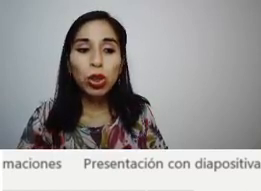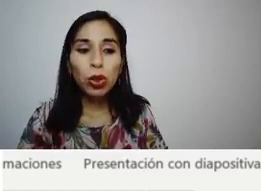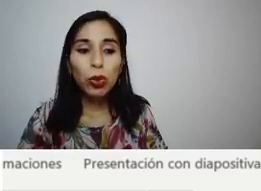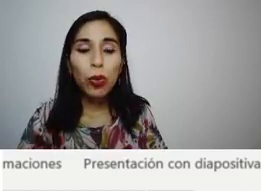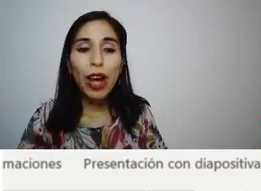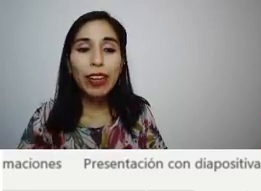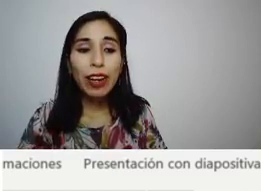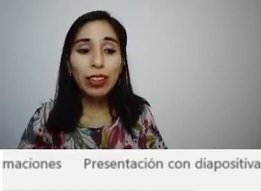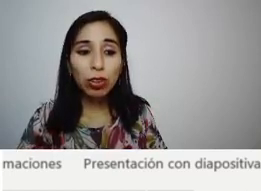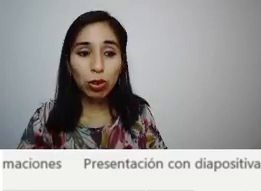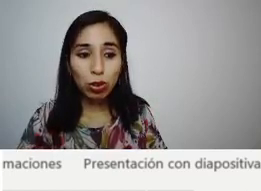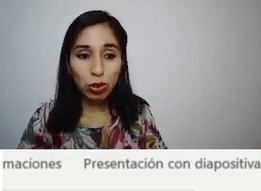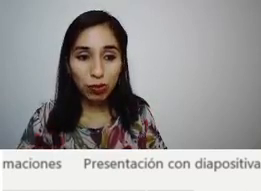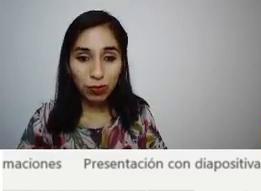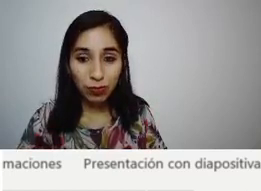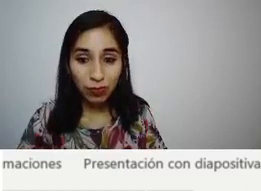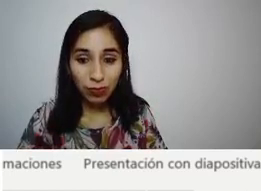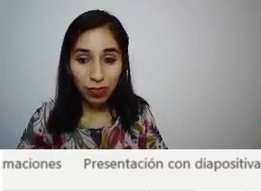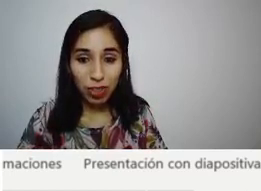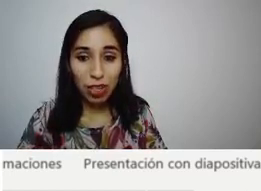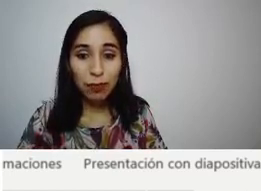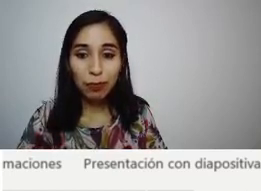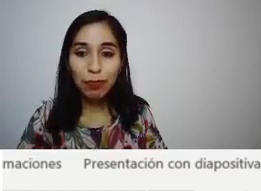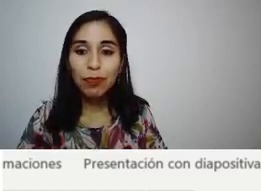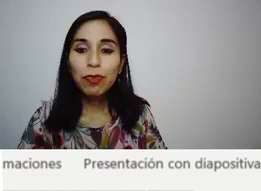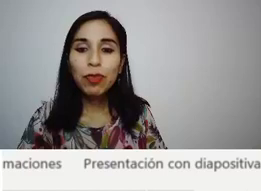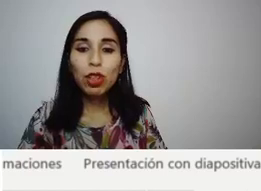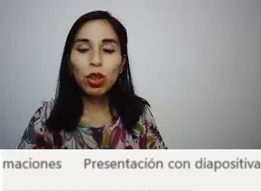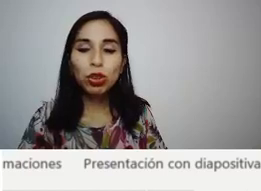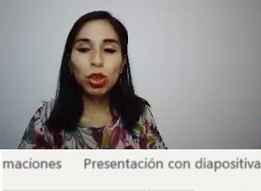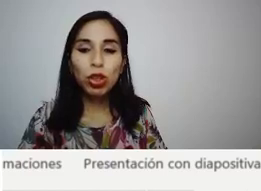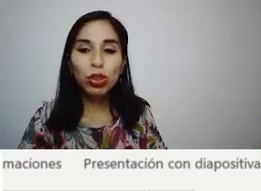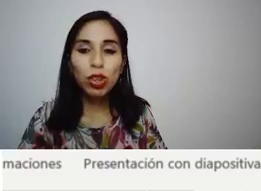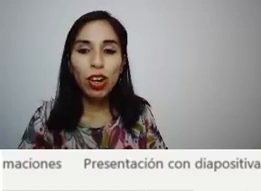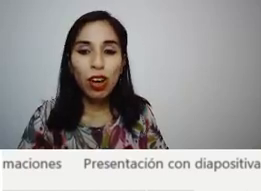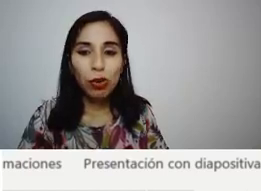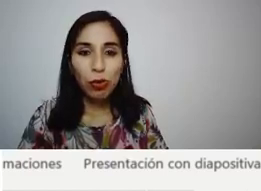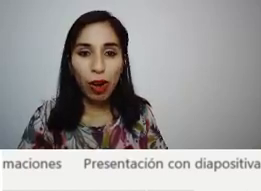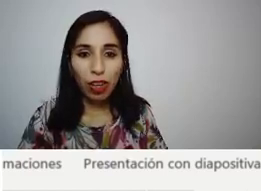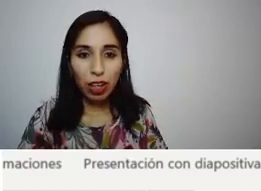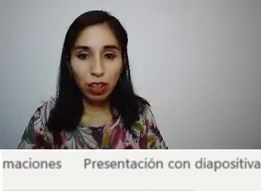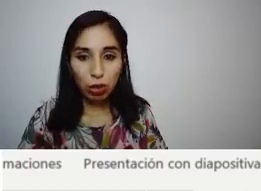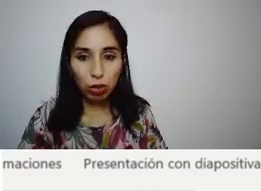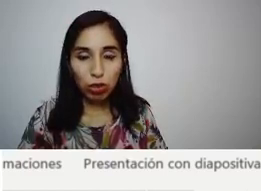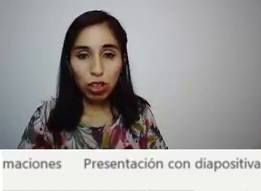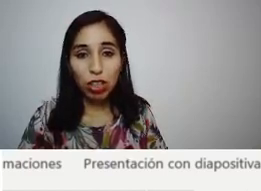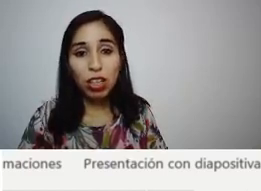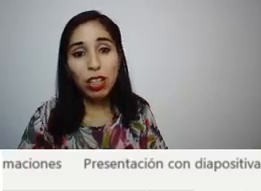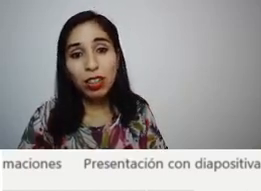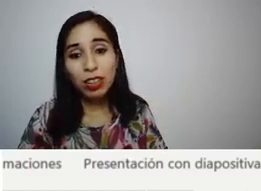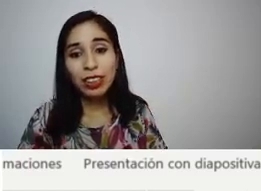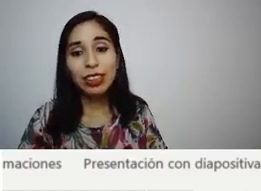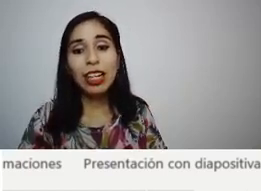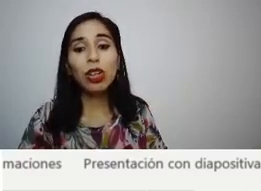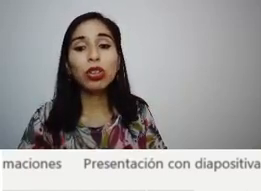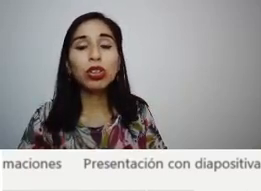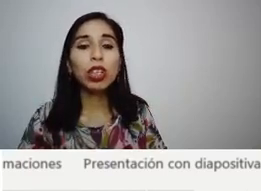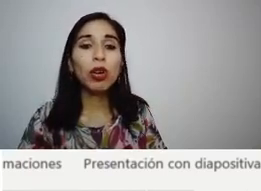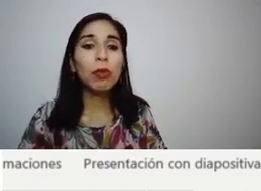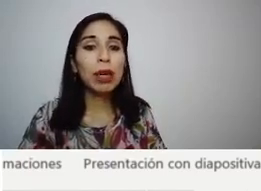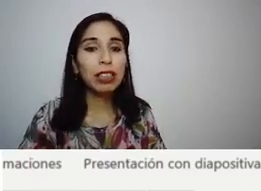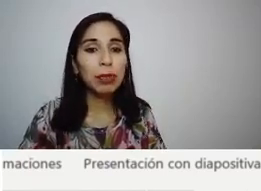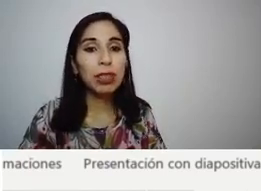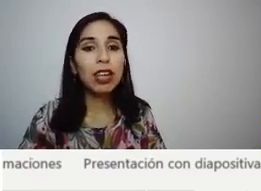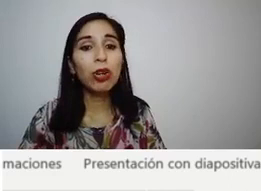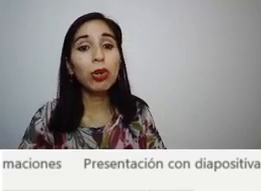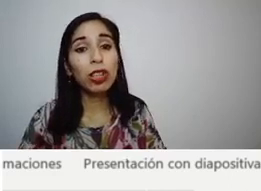dos cuadraditos si los dos cuadraditos y se le conoce